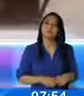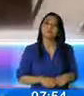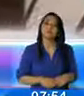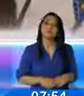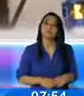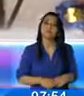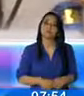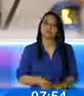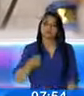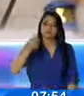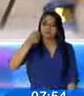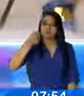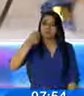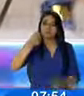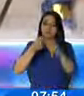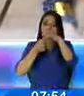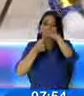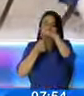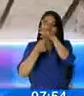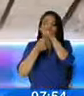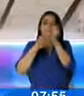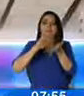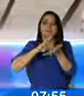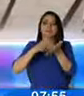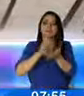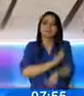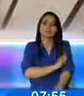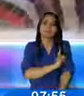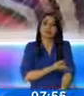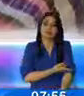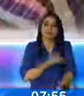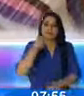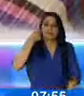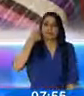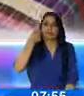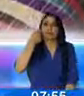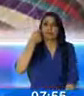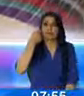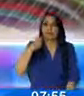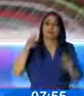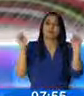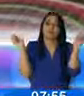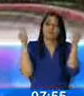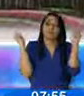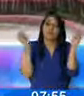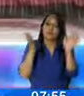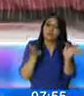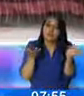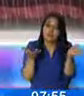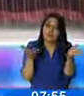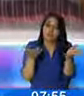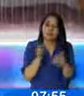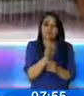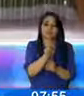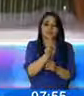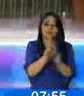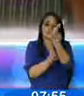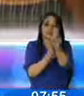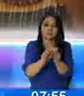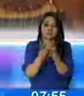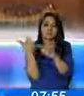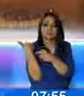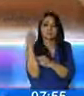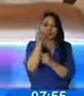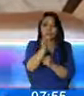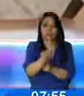bastón que representa el poder durante ese tiempo para realizar esta festividad el prioste